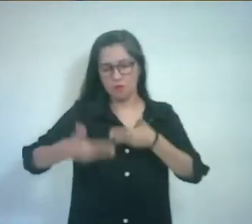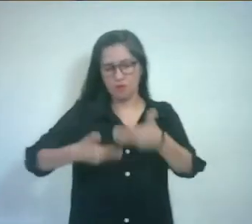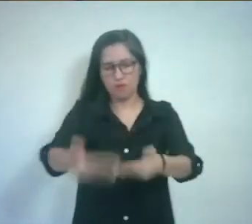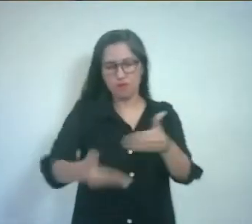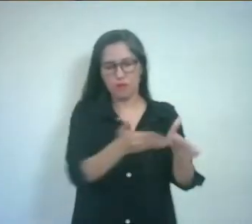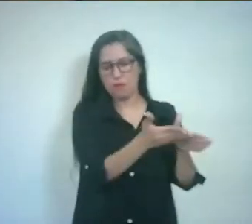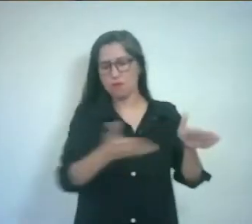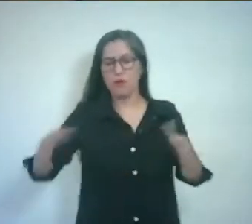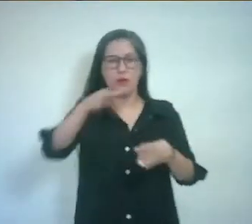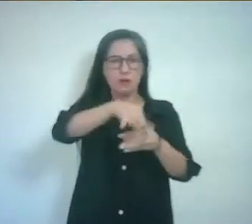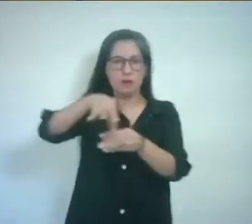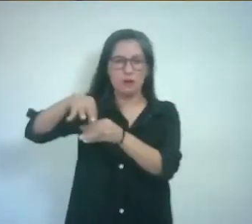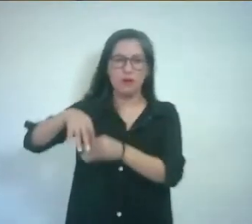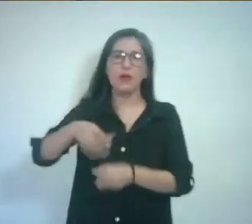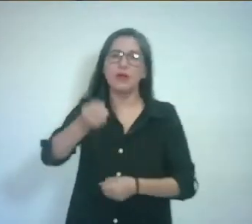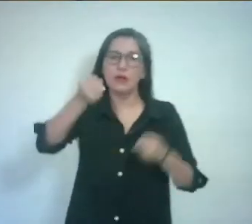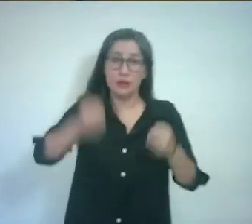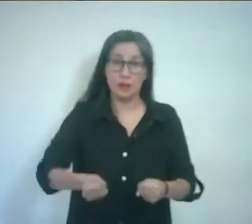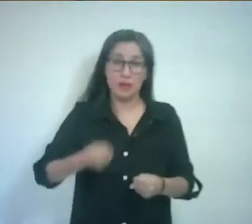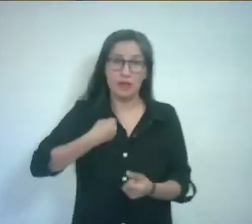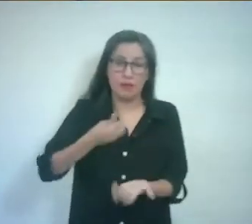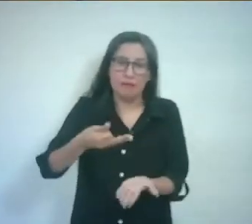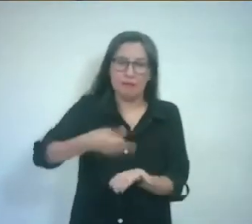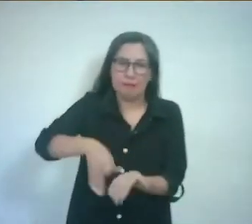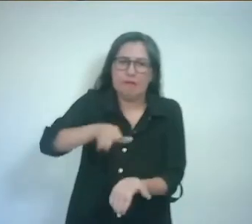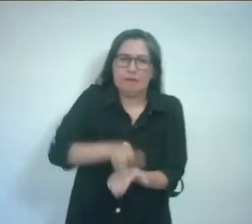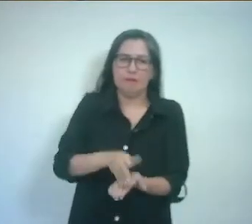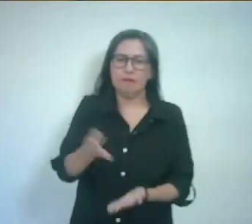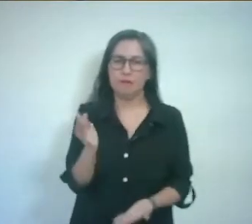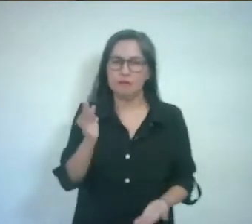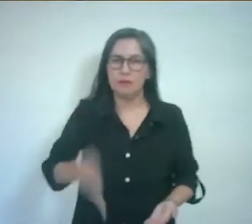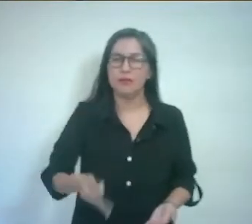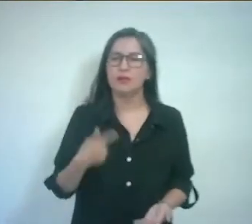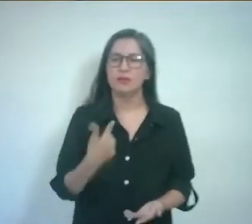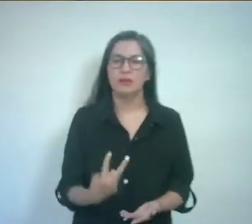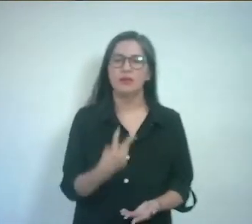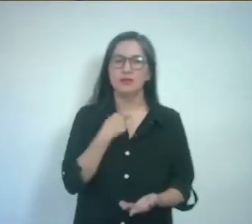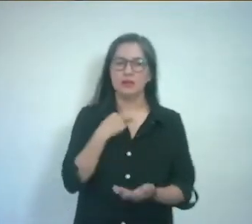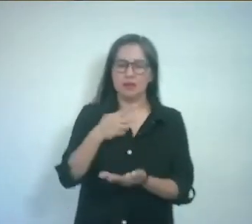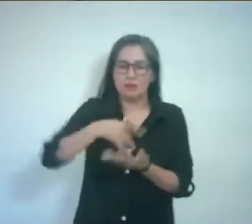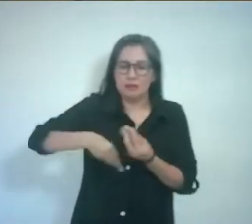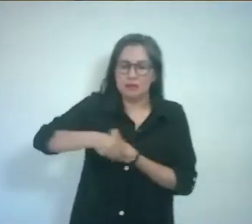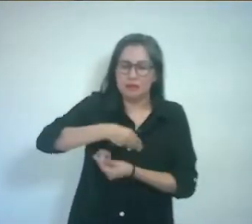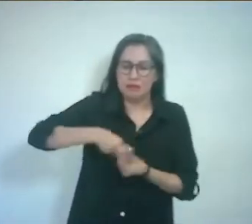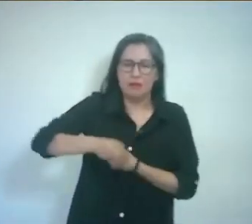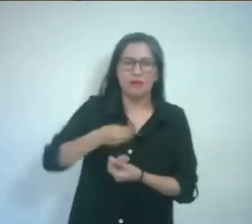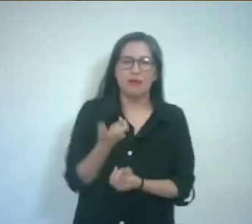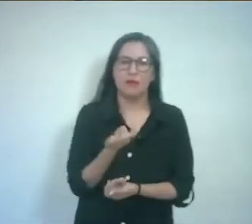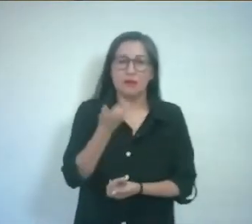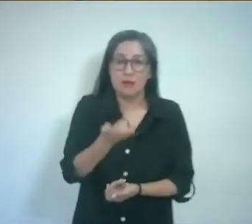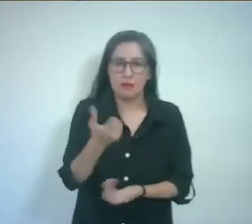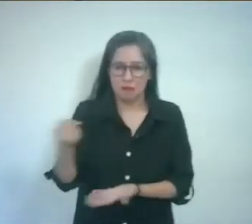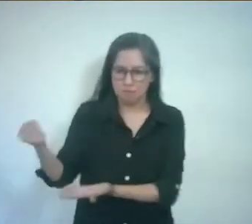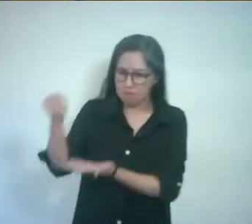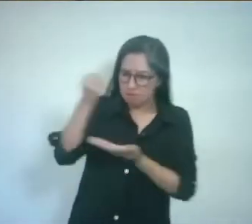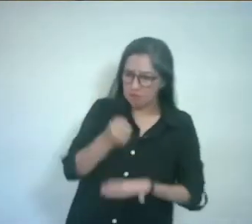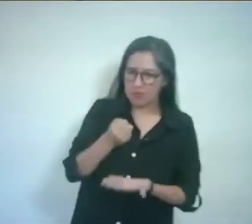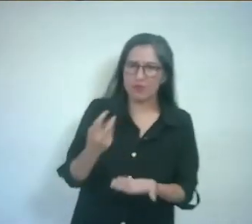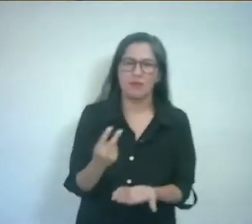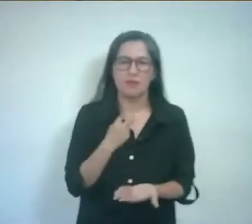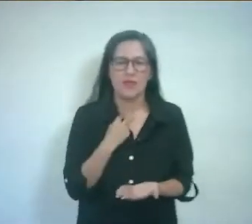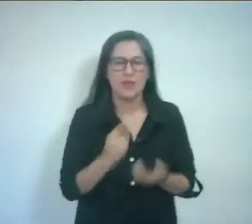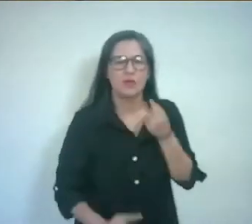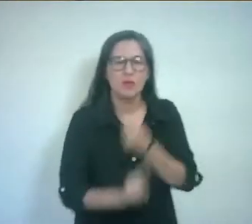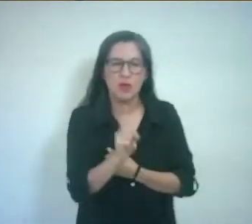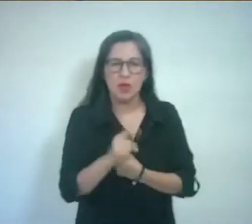de que enfrentábamos un desafío financiero y operativo sin precedentes, lo que percibo en estos momentos como